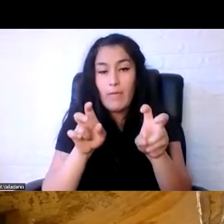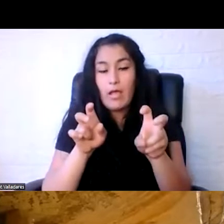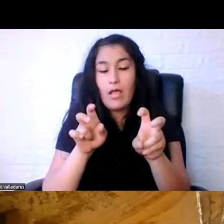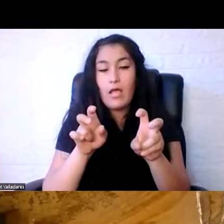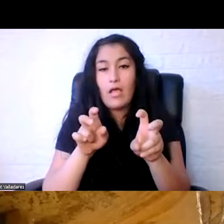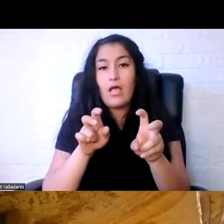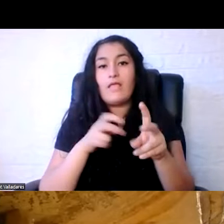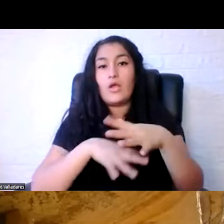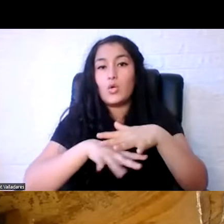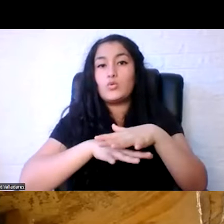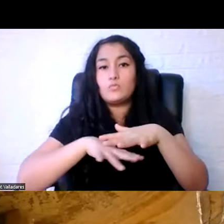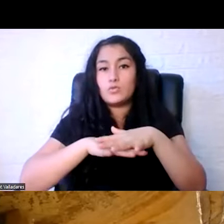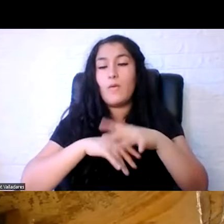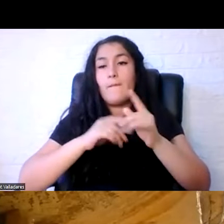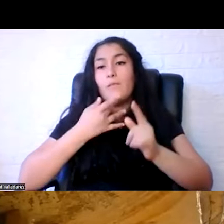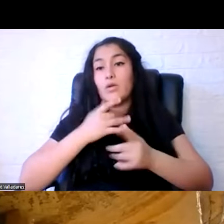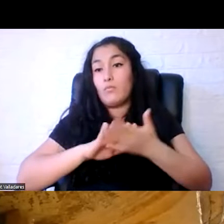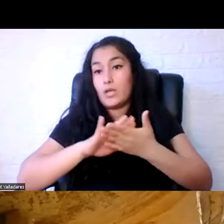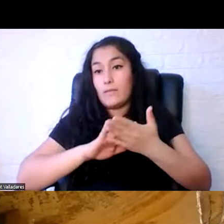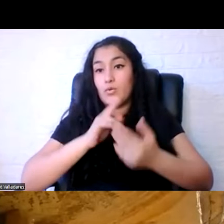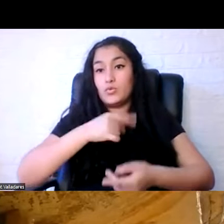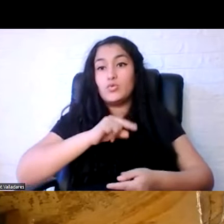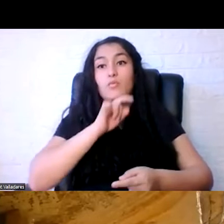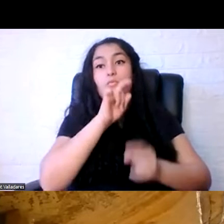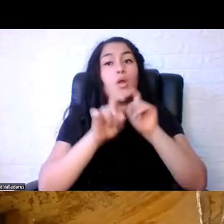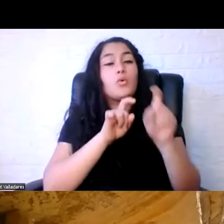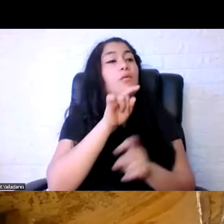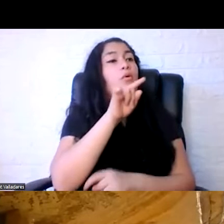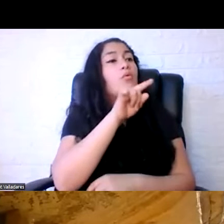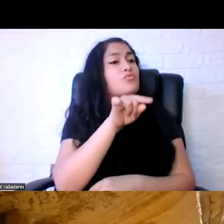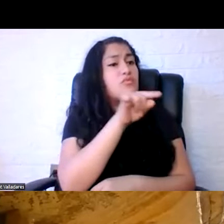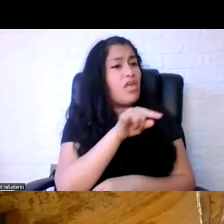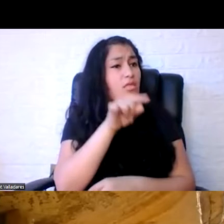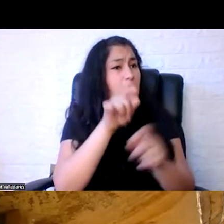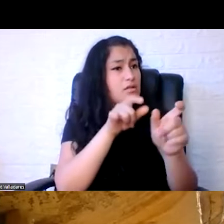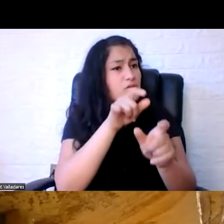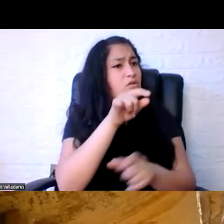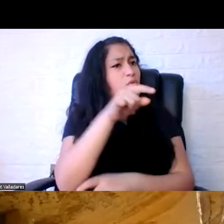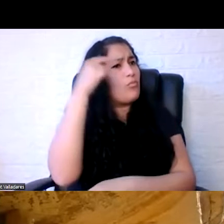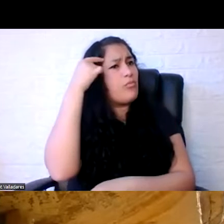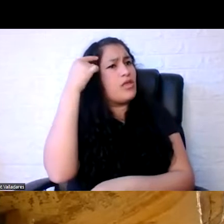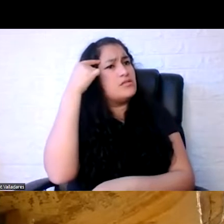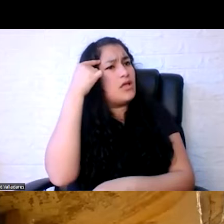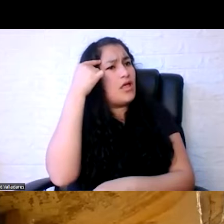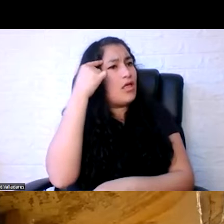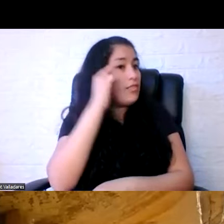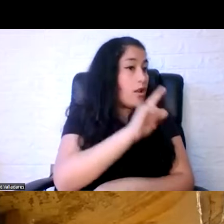lo que hicimos fue preguntar a las personas, del 1 al 7, ¿usted qué tanto considera que la